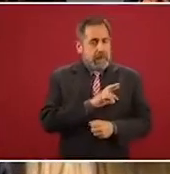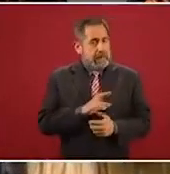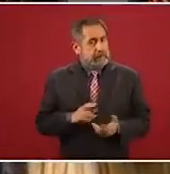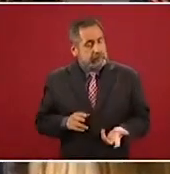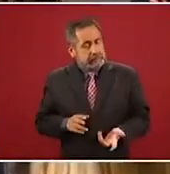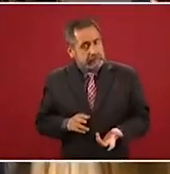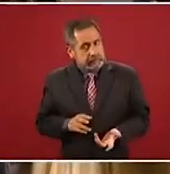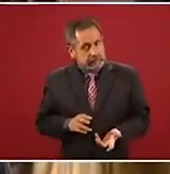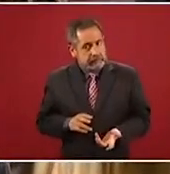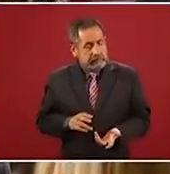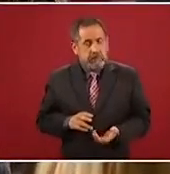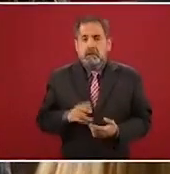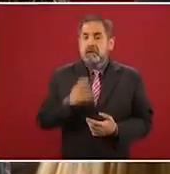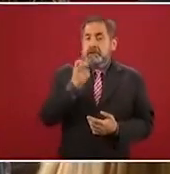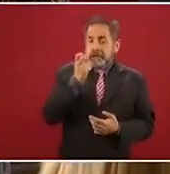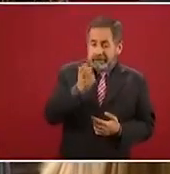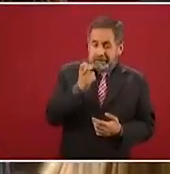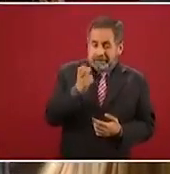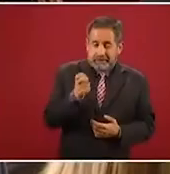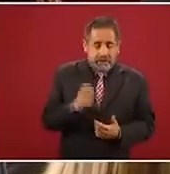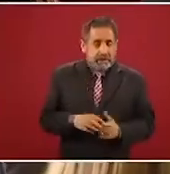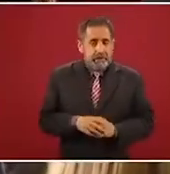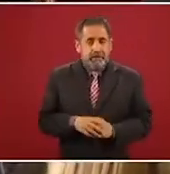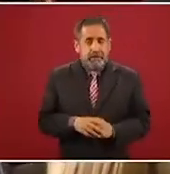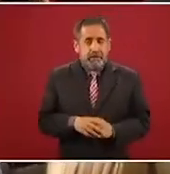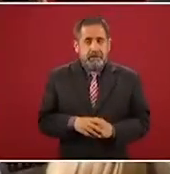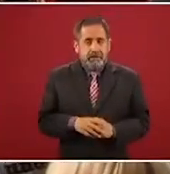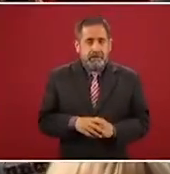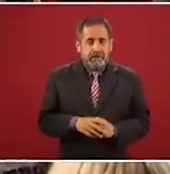Bueno, aún con todo,